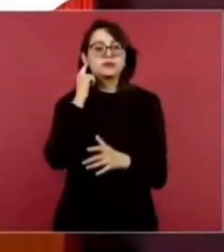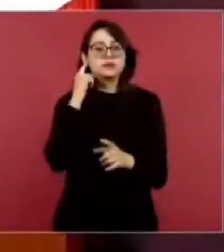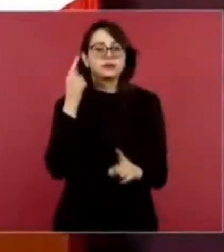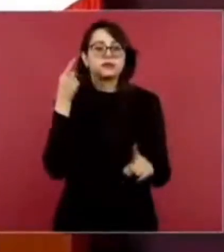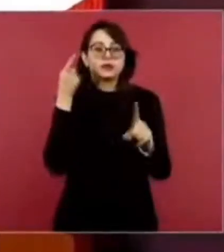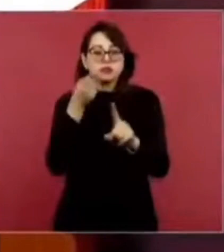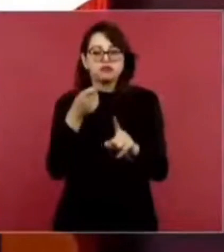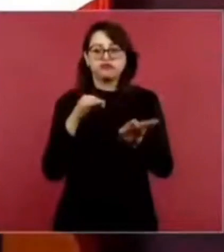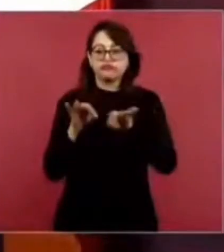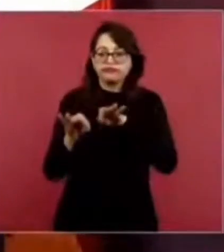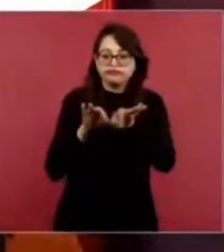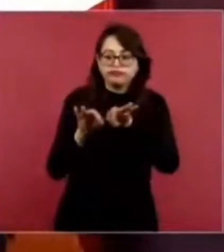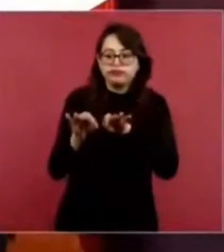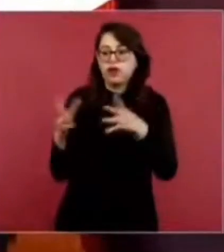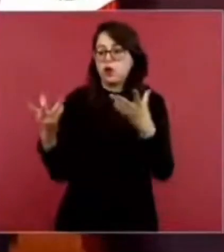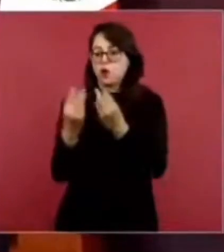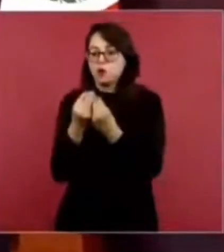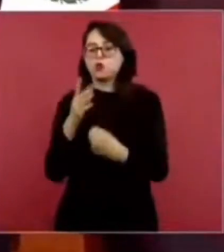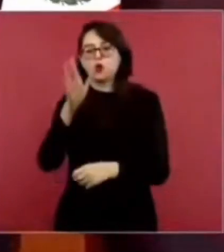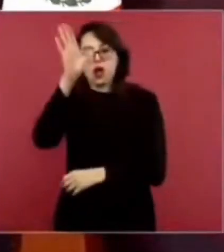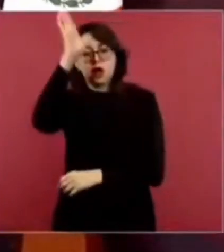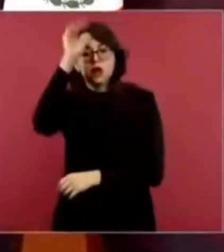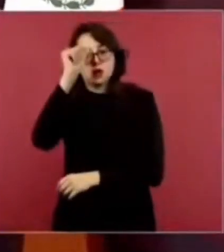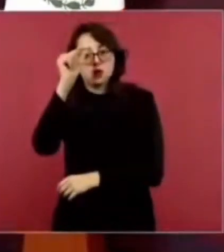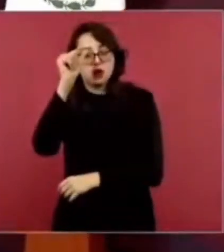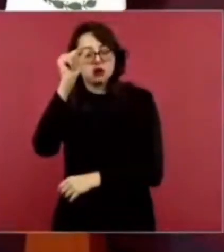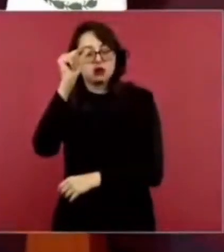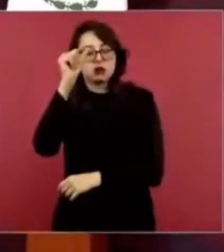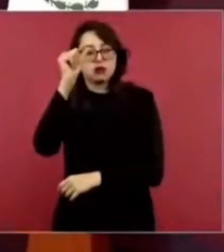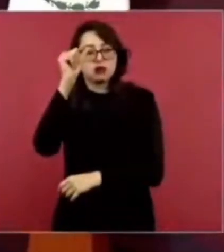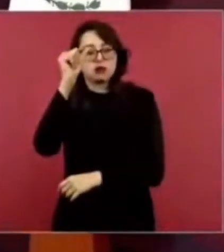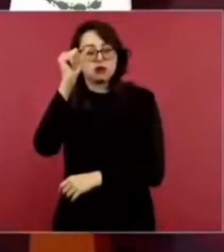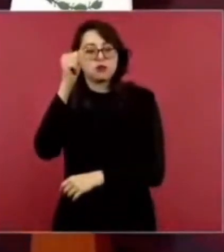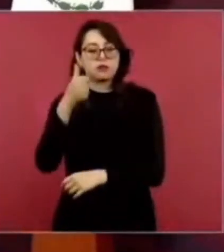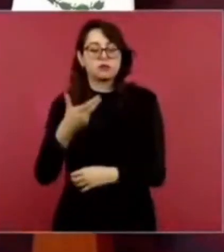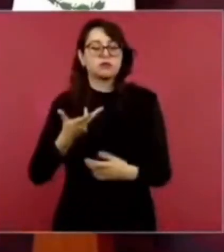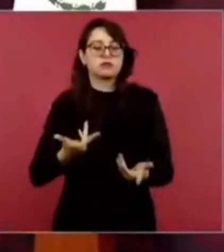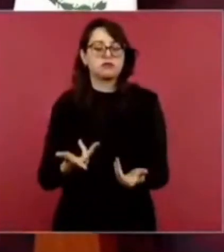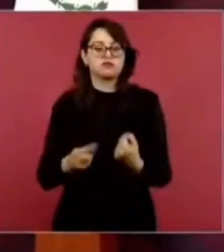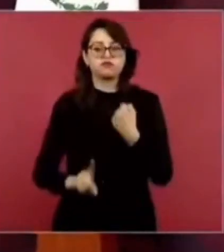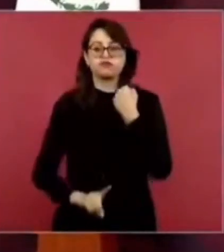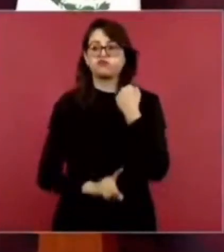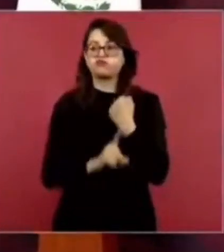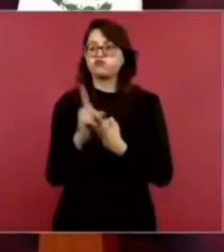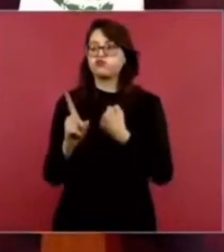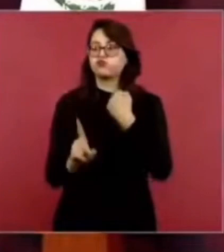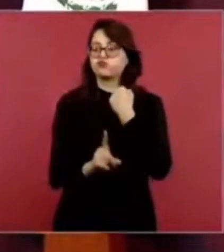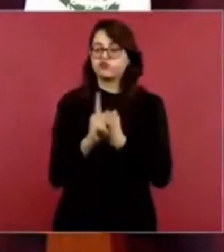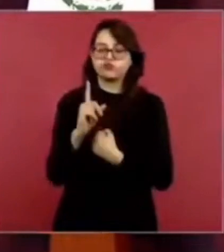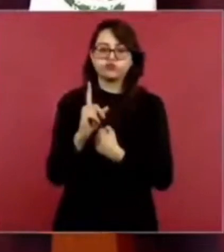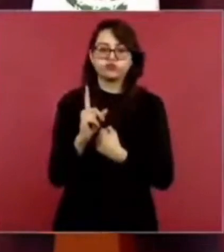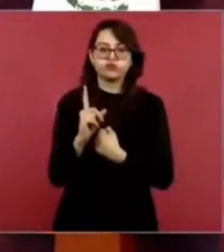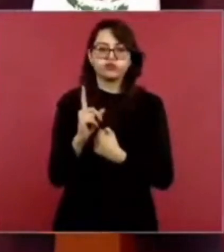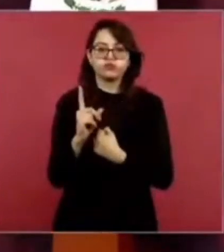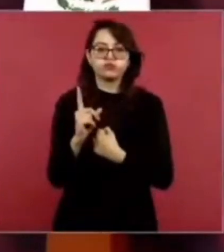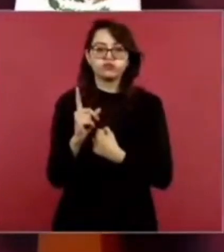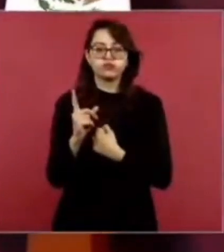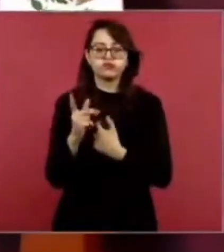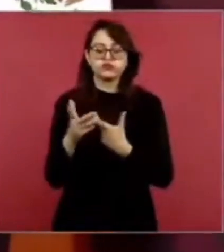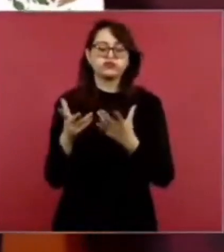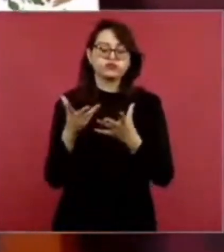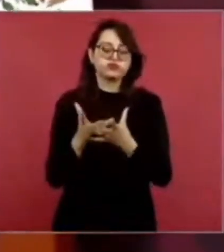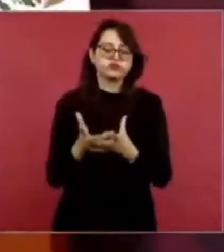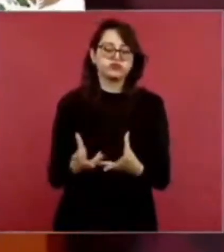ponerse de acuerdo y resolver los